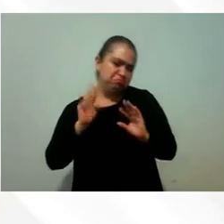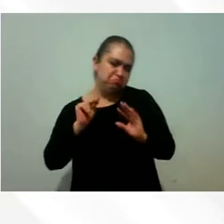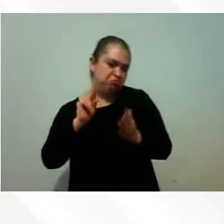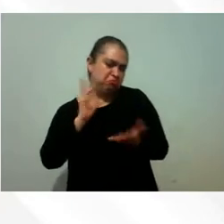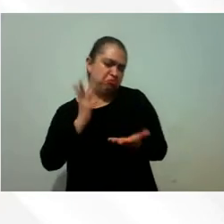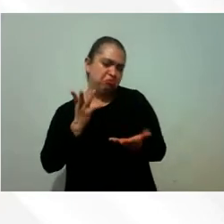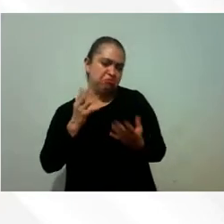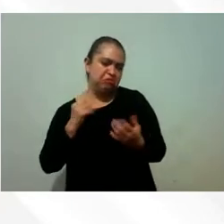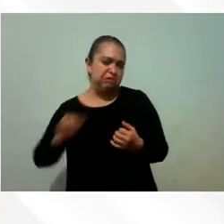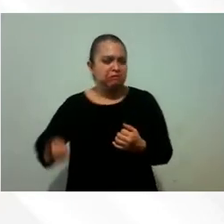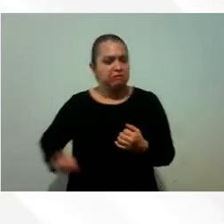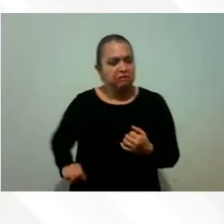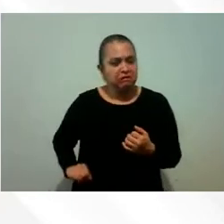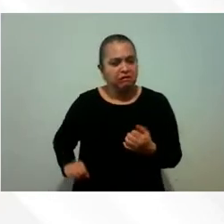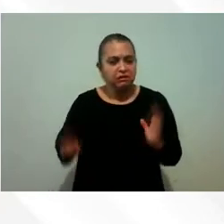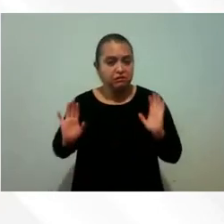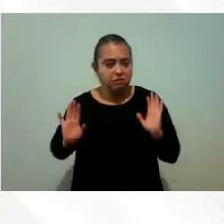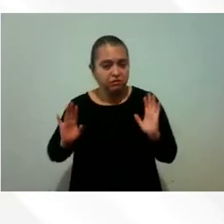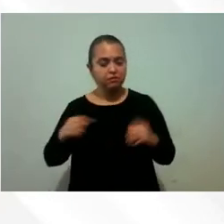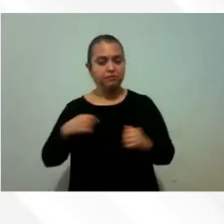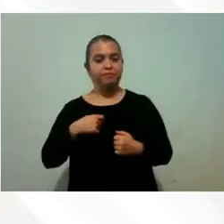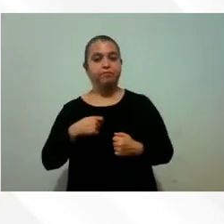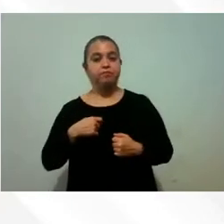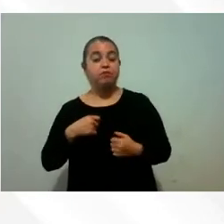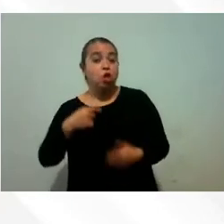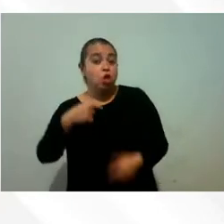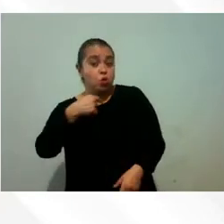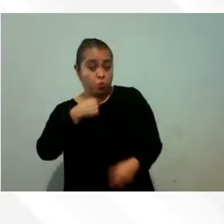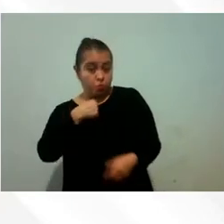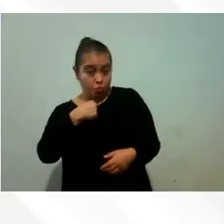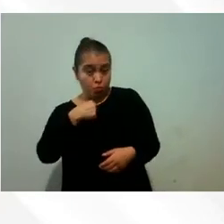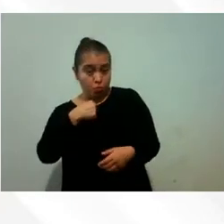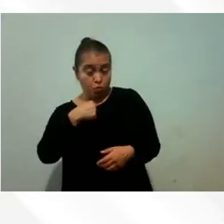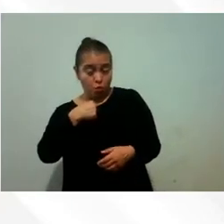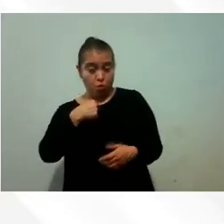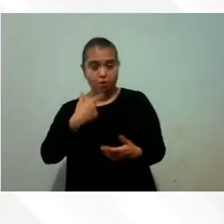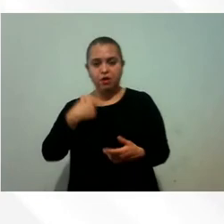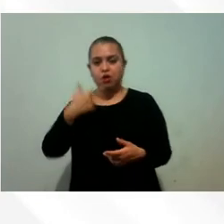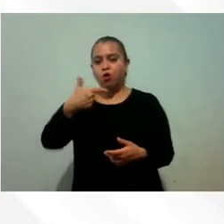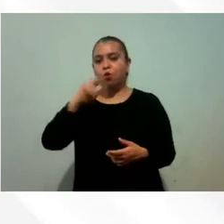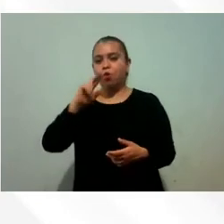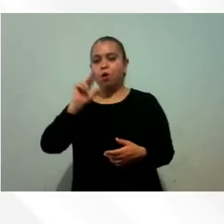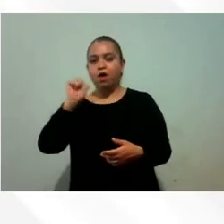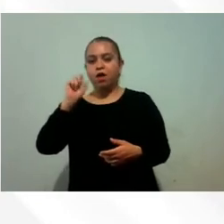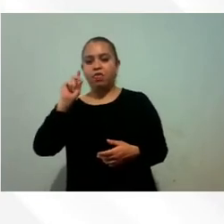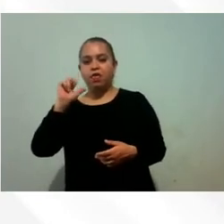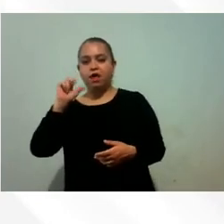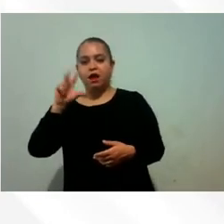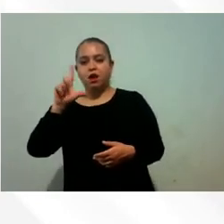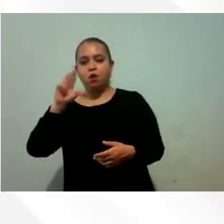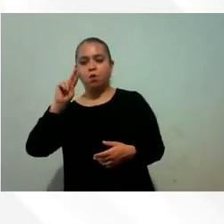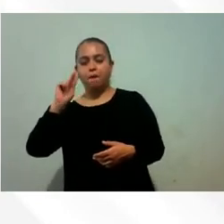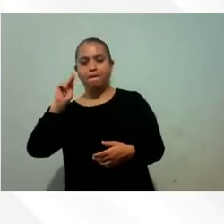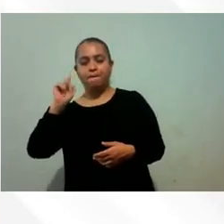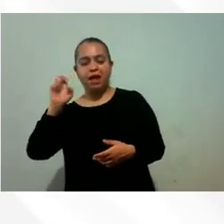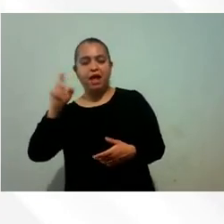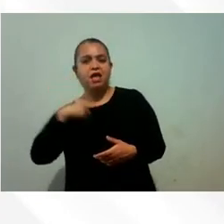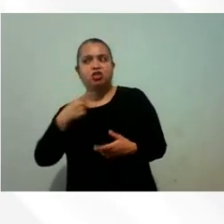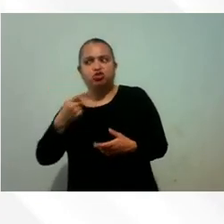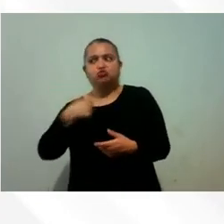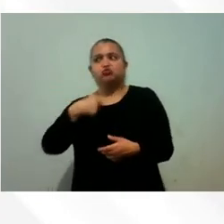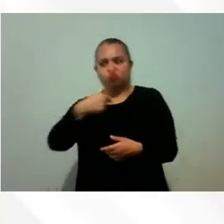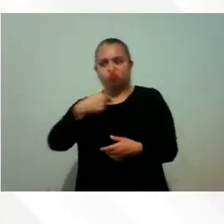Yo, fíjense qué bonito esto que dice Guadalupe Rodríguez. Yo me puedo domesticar a mí mismo también, ¿no? Y eso que implica